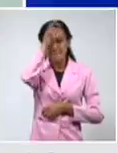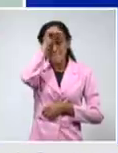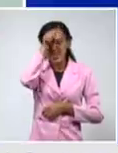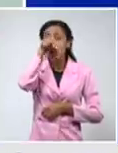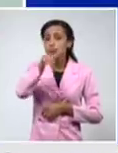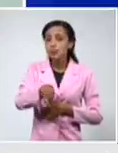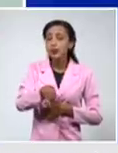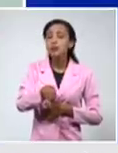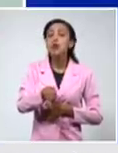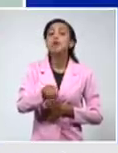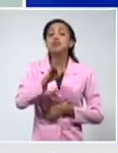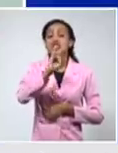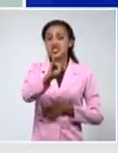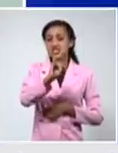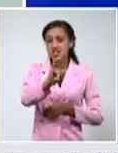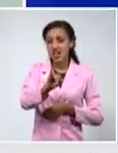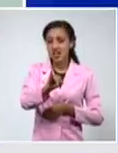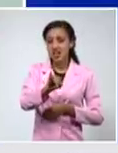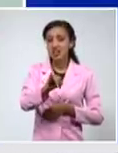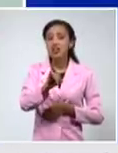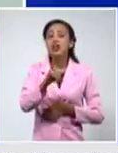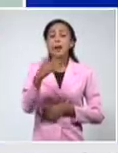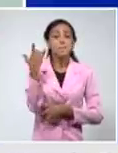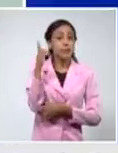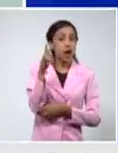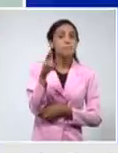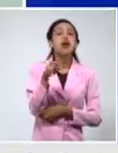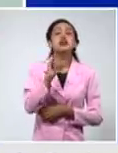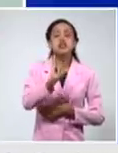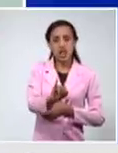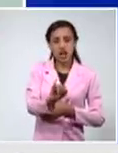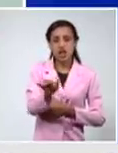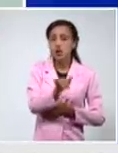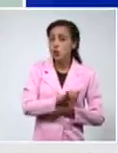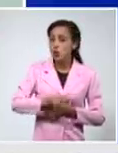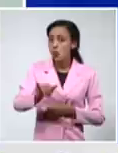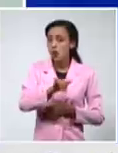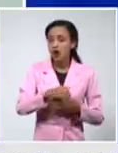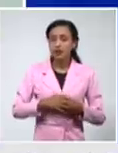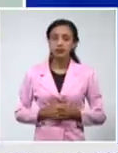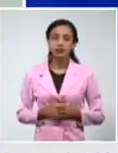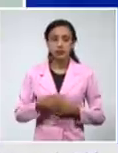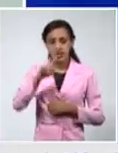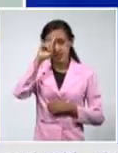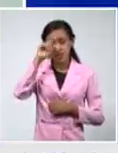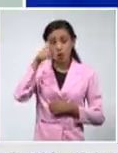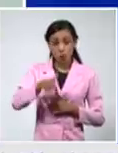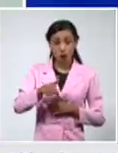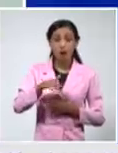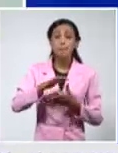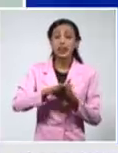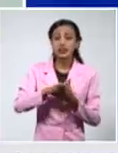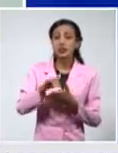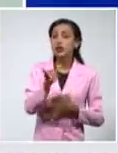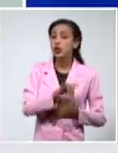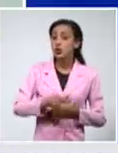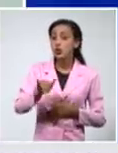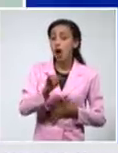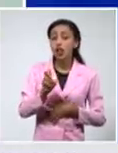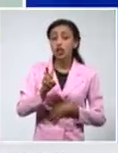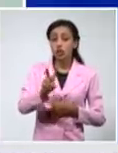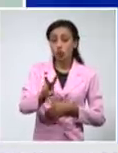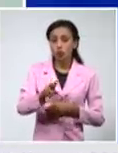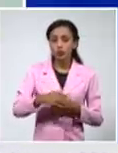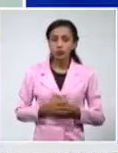uno. San Juan y Martínez diagnostican 3 casos autóctonos, Consolación del Sur y Sandino 2 y